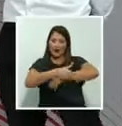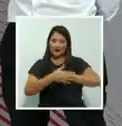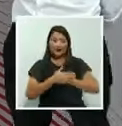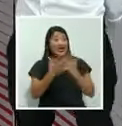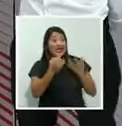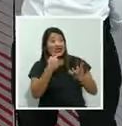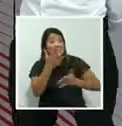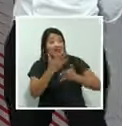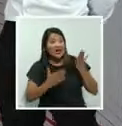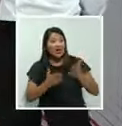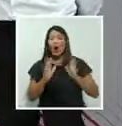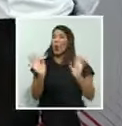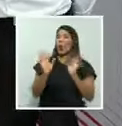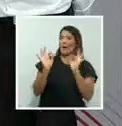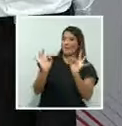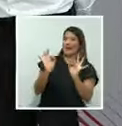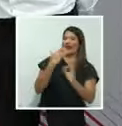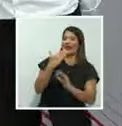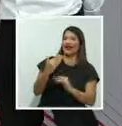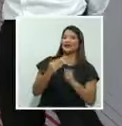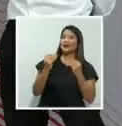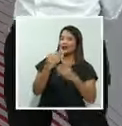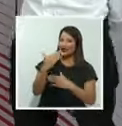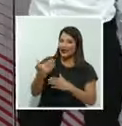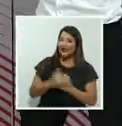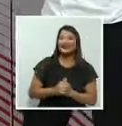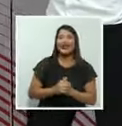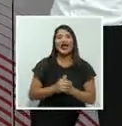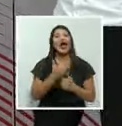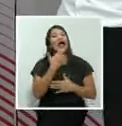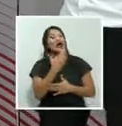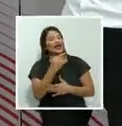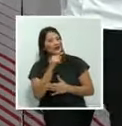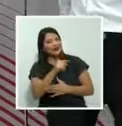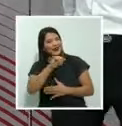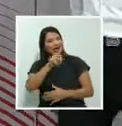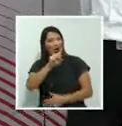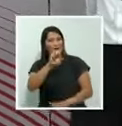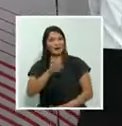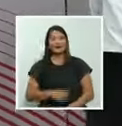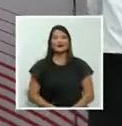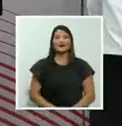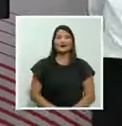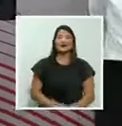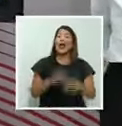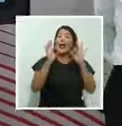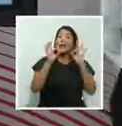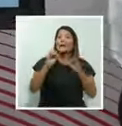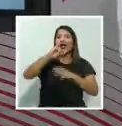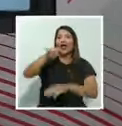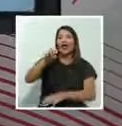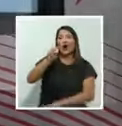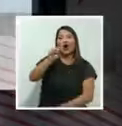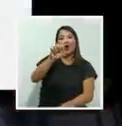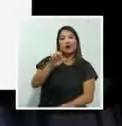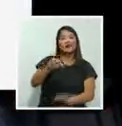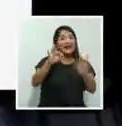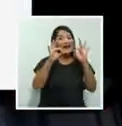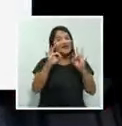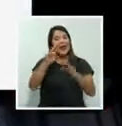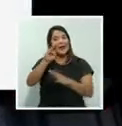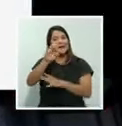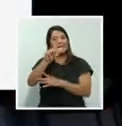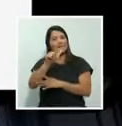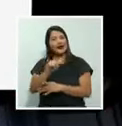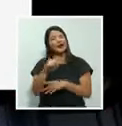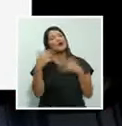¿Quería decir algo? No, está bien, gracias. ¿Sí? Muchas gracias. Muchas gracias, don José. Muy bien, don José, muy bien, Meli. Ay,